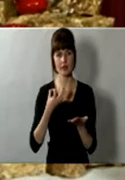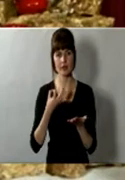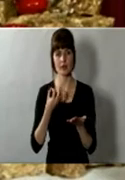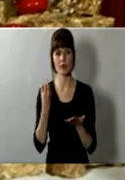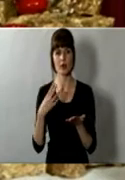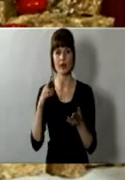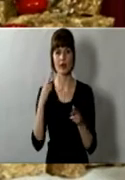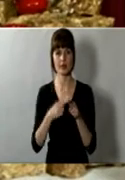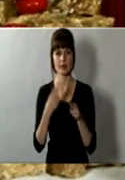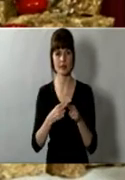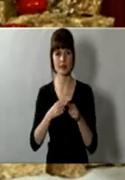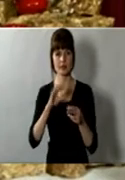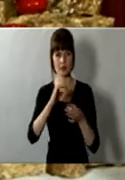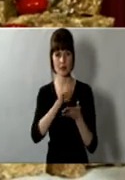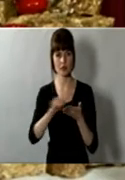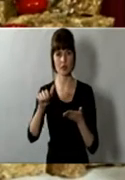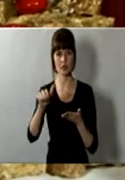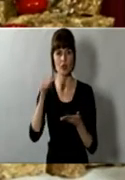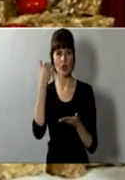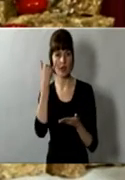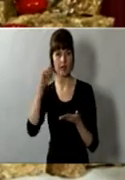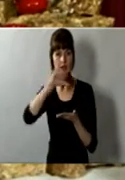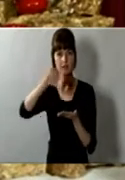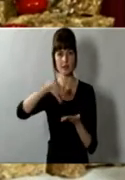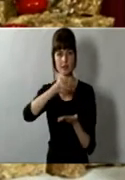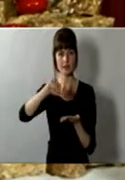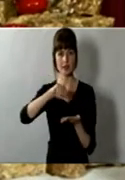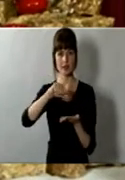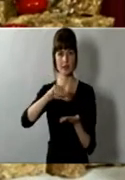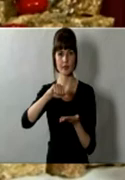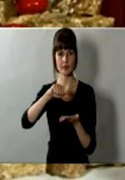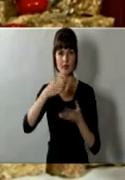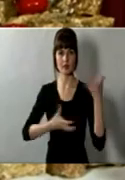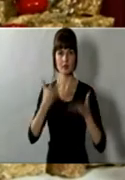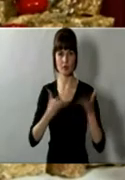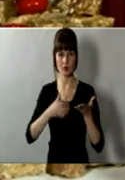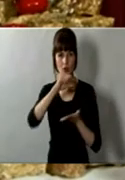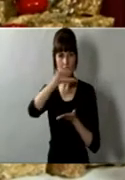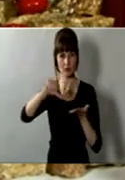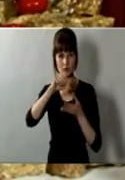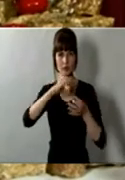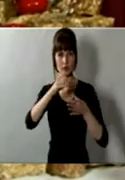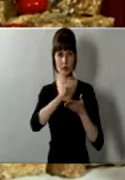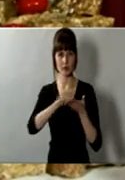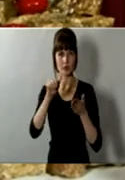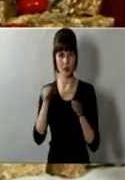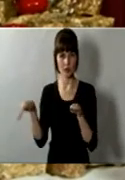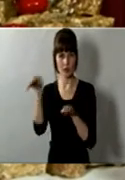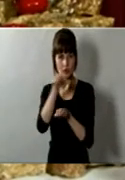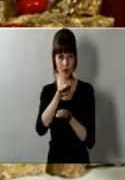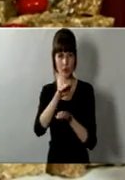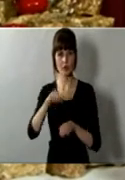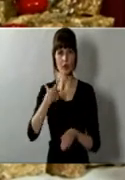Espíritu Santo Y el aceite El aceite Es la unción divina De Dios Que cubre Nuestra vida